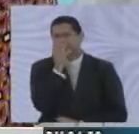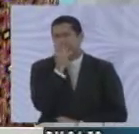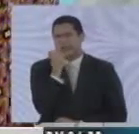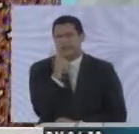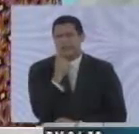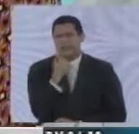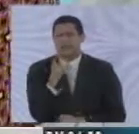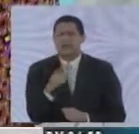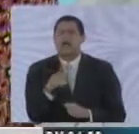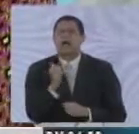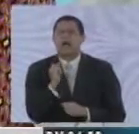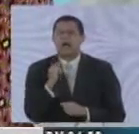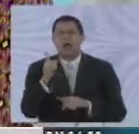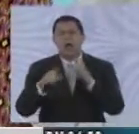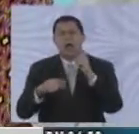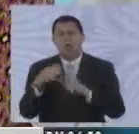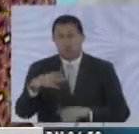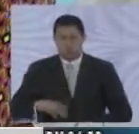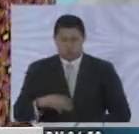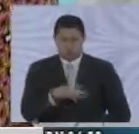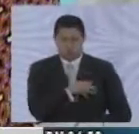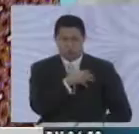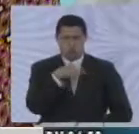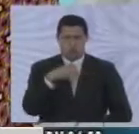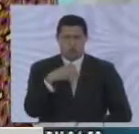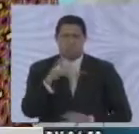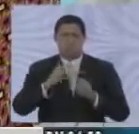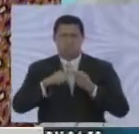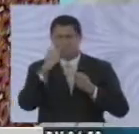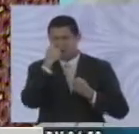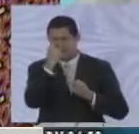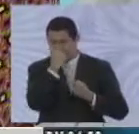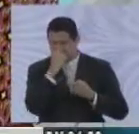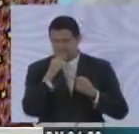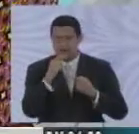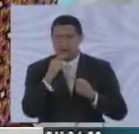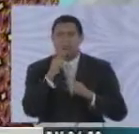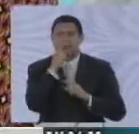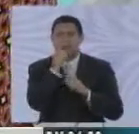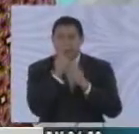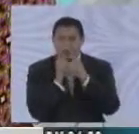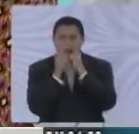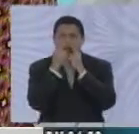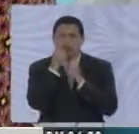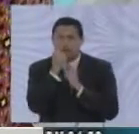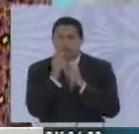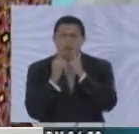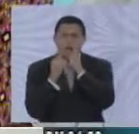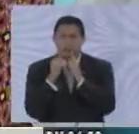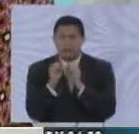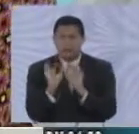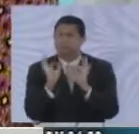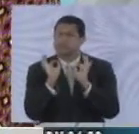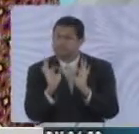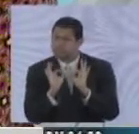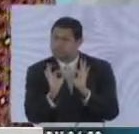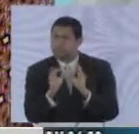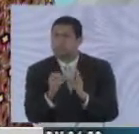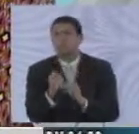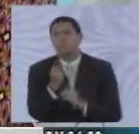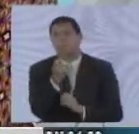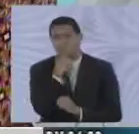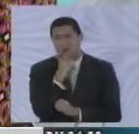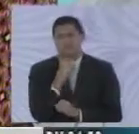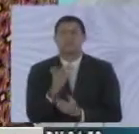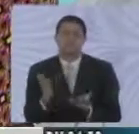tienen manifestaciones en varios órganos, entre ellos puede ser la nariz, se manifiesta como rinitis alérgica y lo ideal es tratarlos,